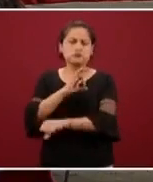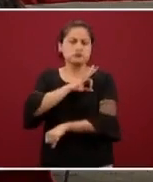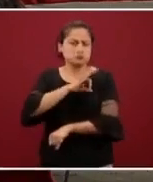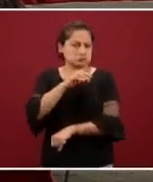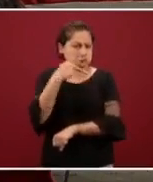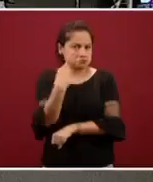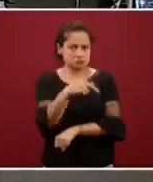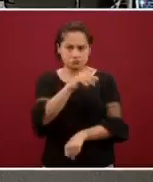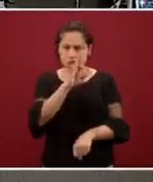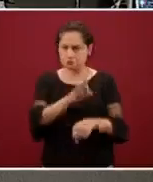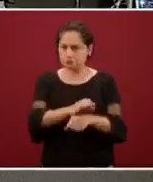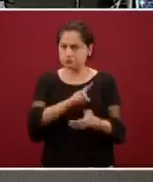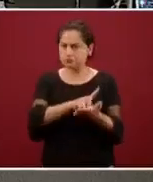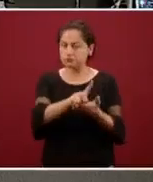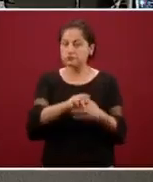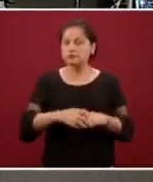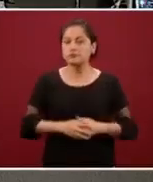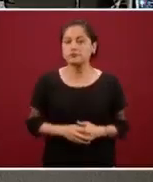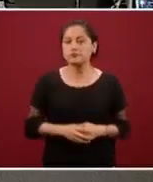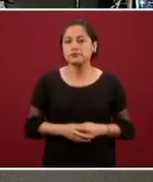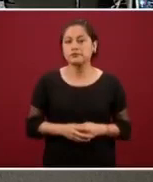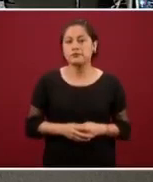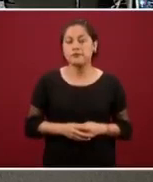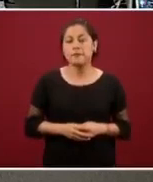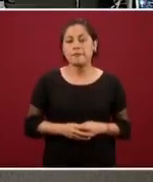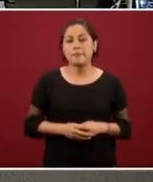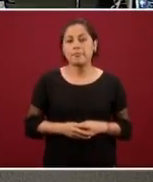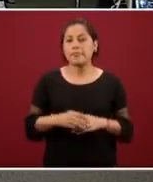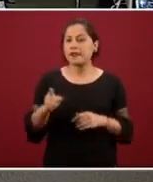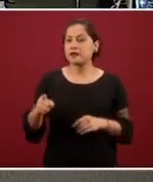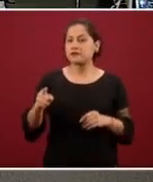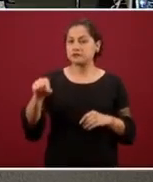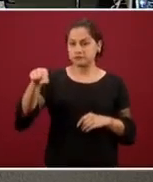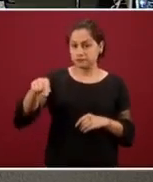1, 2, y dijimos que